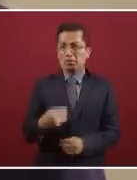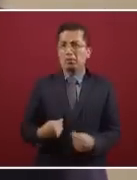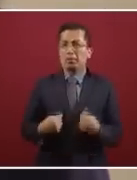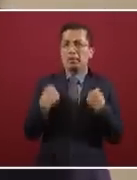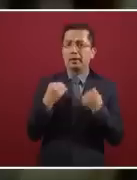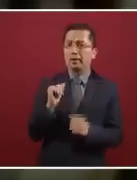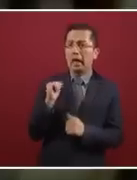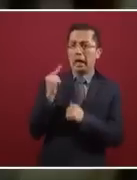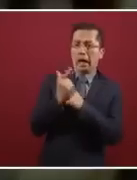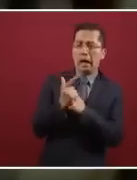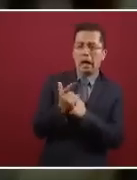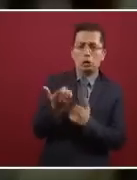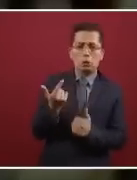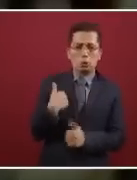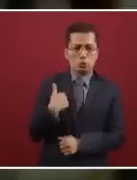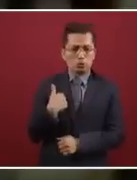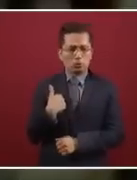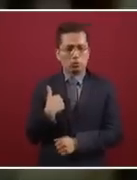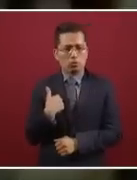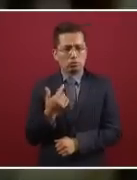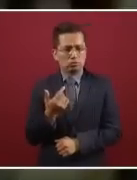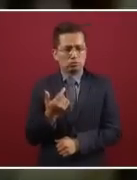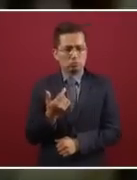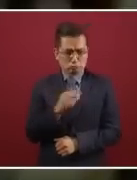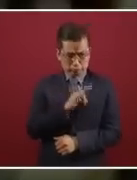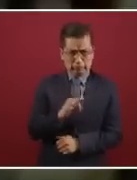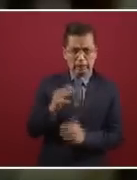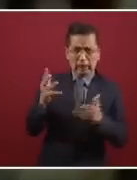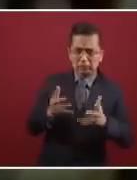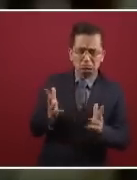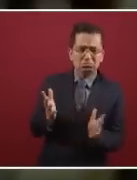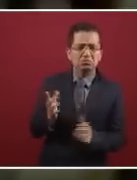pocas cosas se hacen